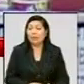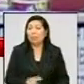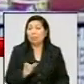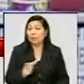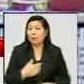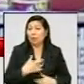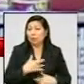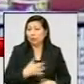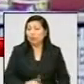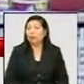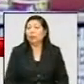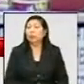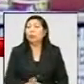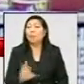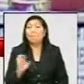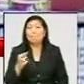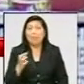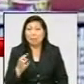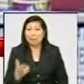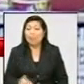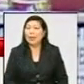pacientes y sus padres,